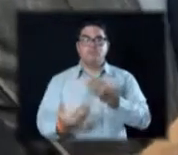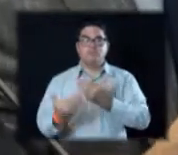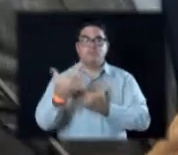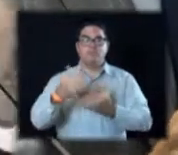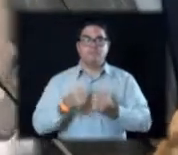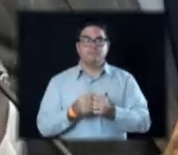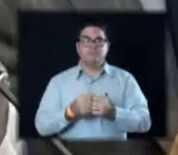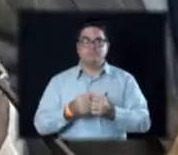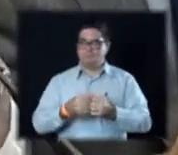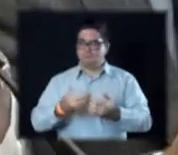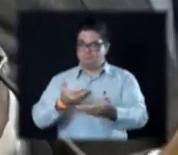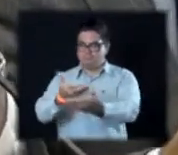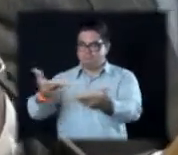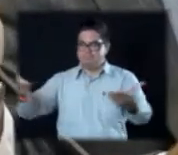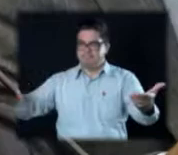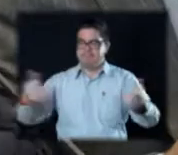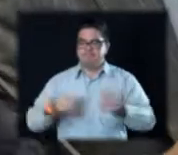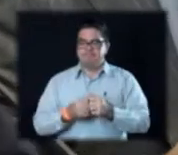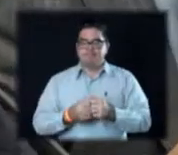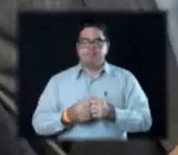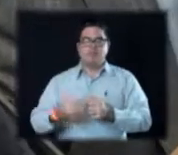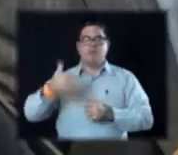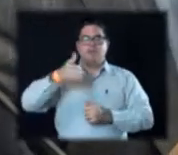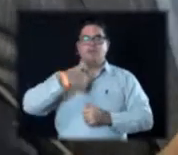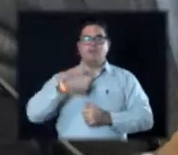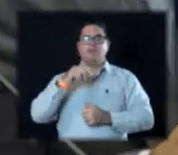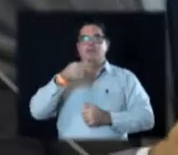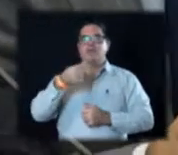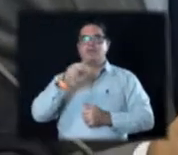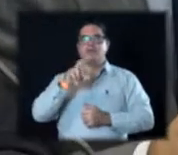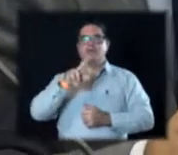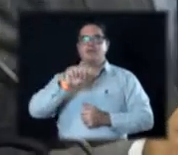Buenos días, miembros y funcionarios de la Junta.